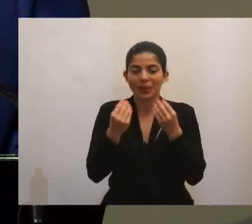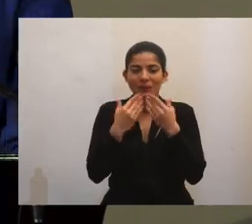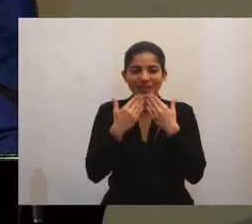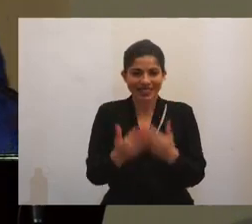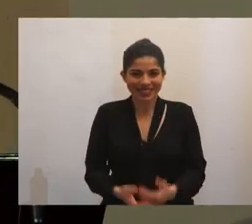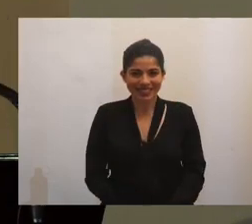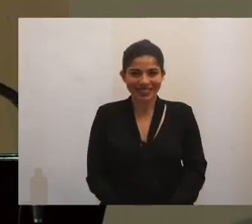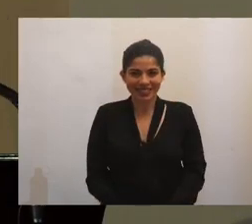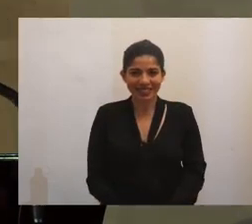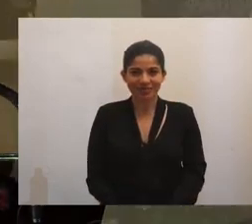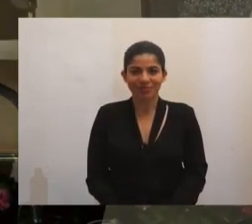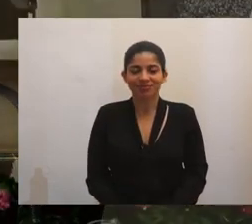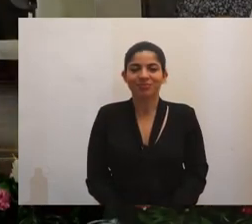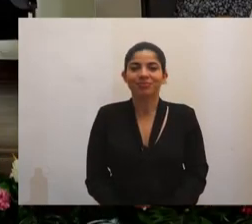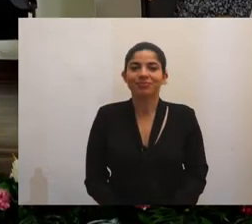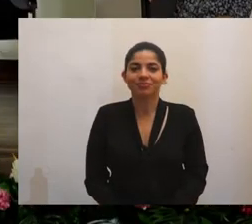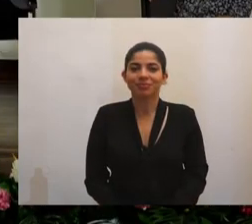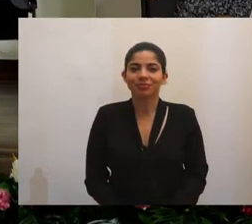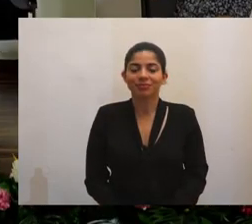Muchísimas gracias.